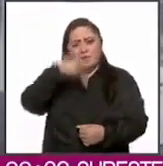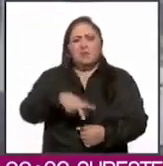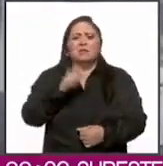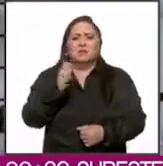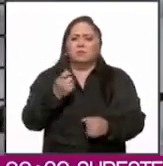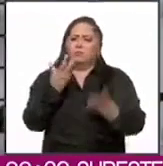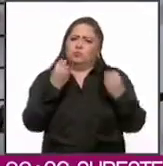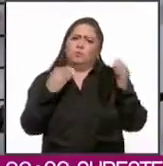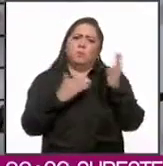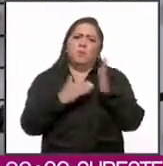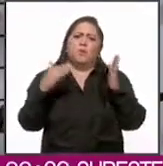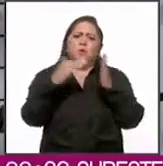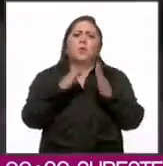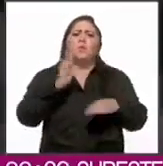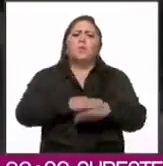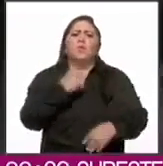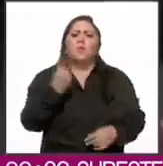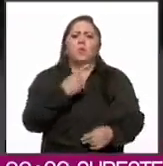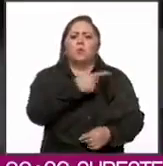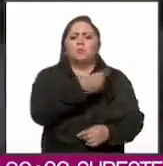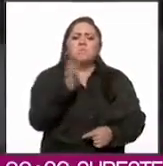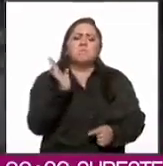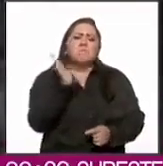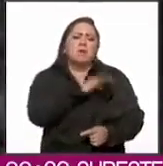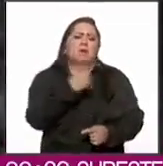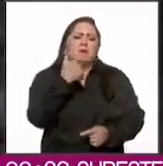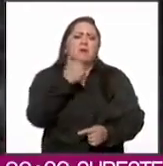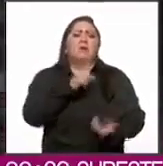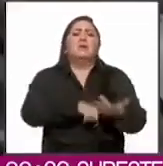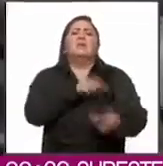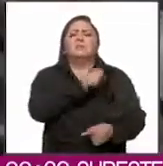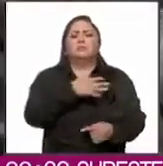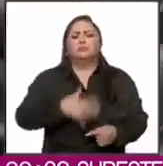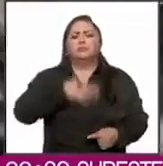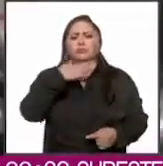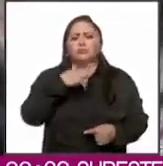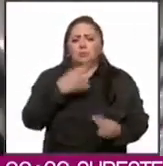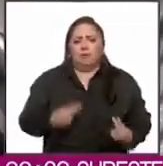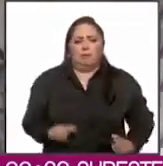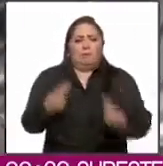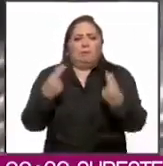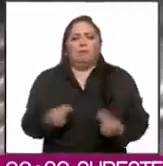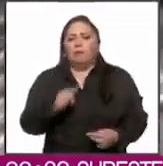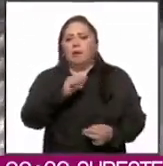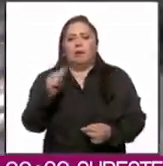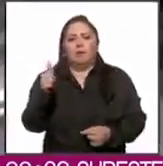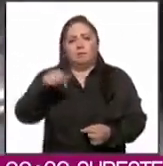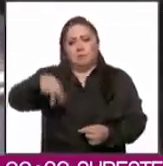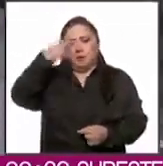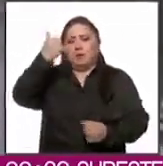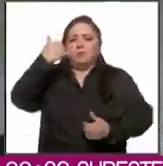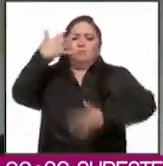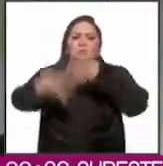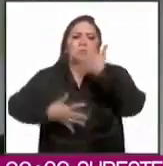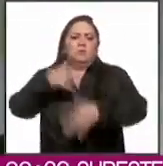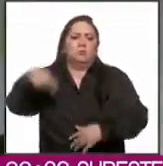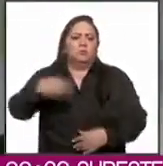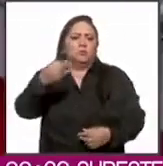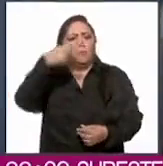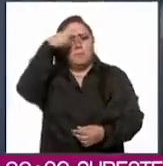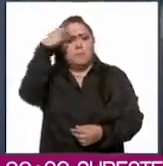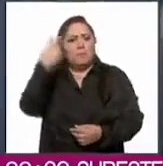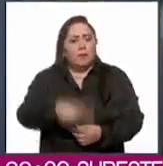indemnización millonaria por sus prácticas negligentes que han propiciado el comercio ilegal de armas y violencia en territorio